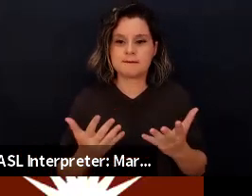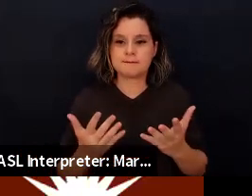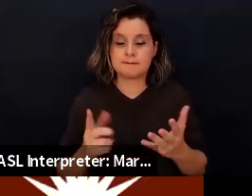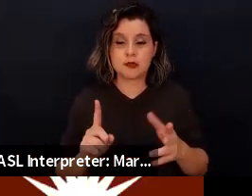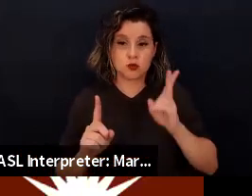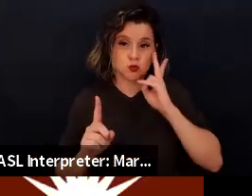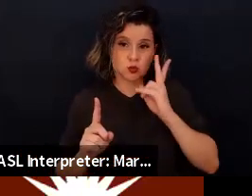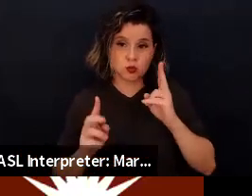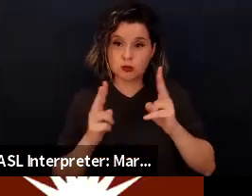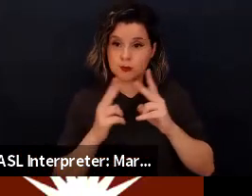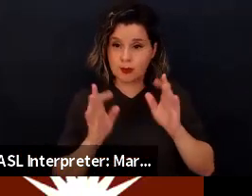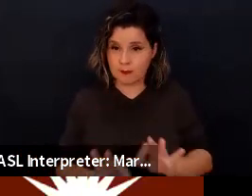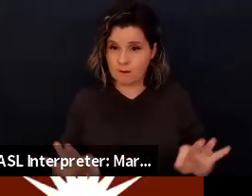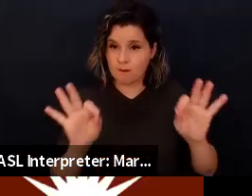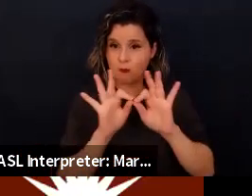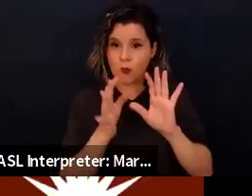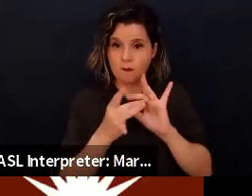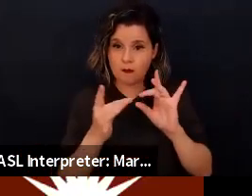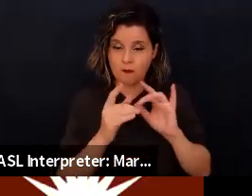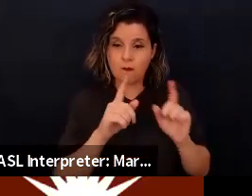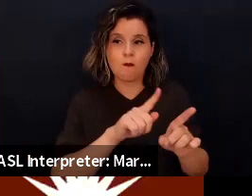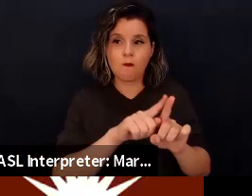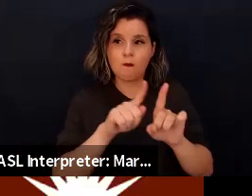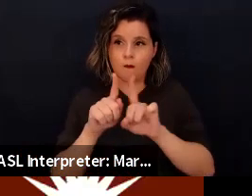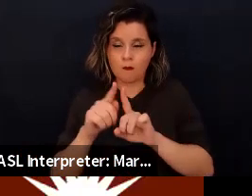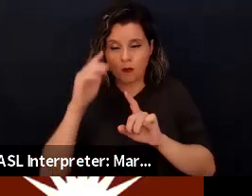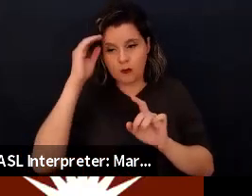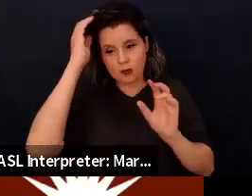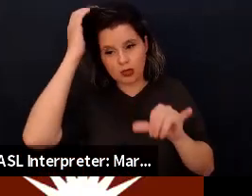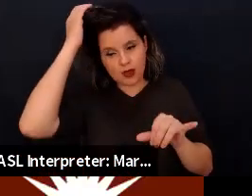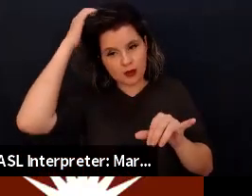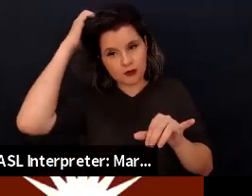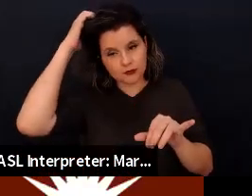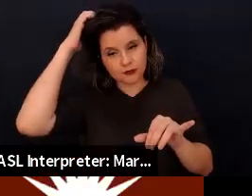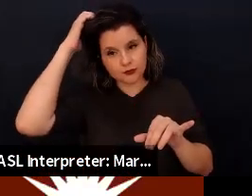Aquí es importante mencionar también que